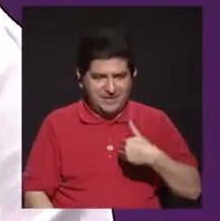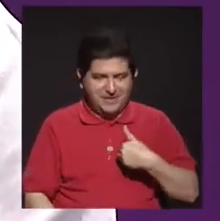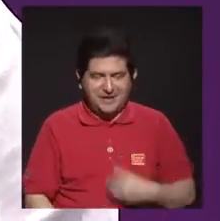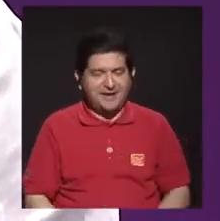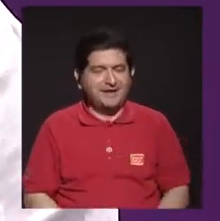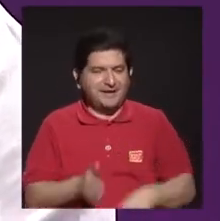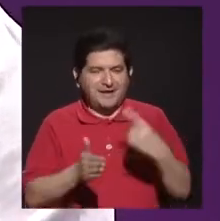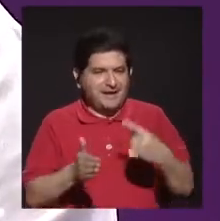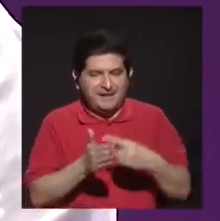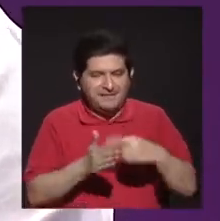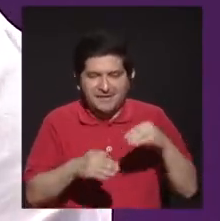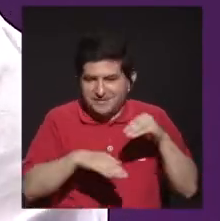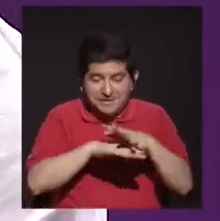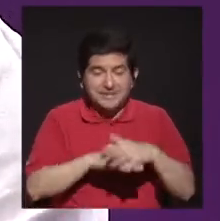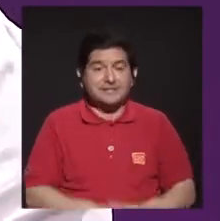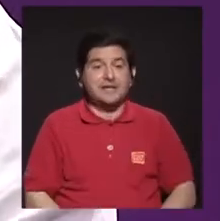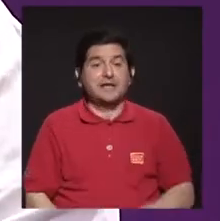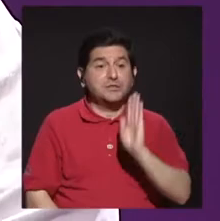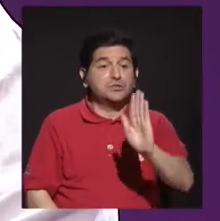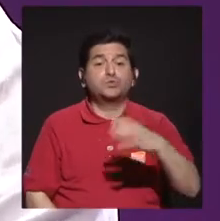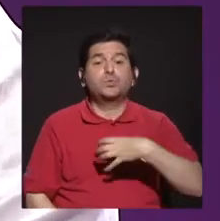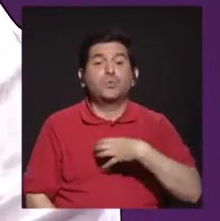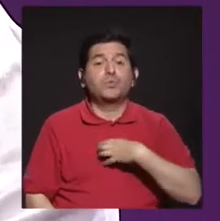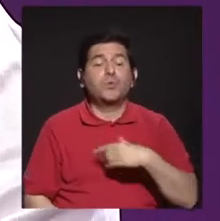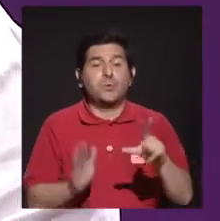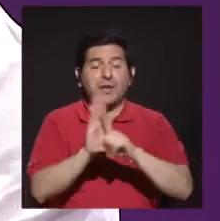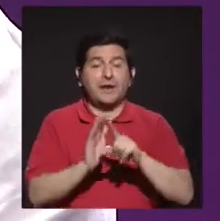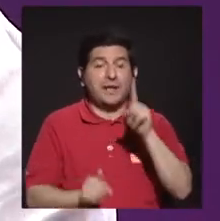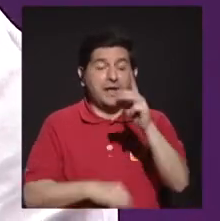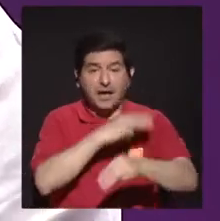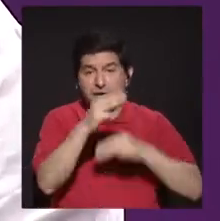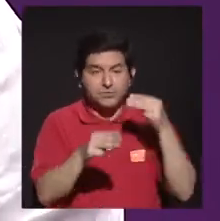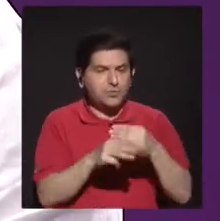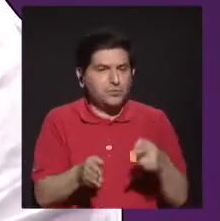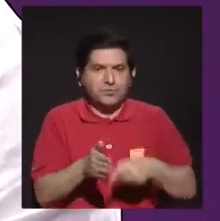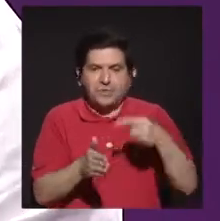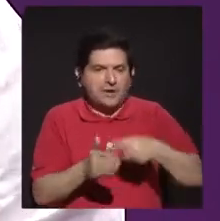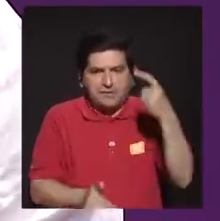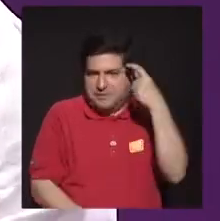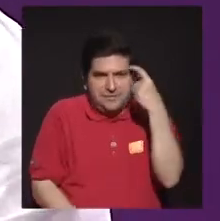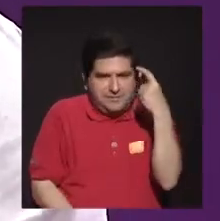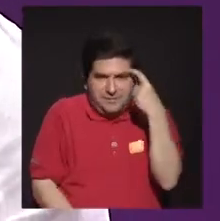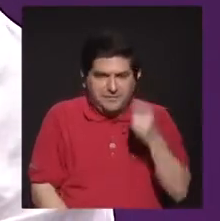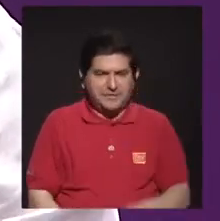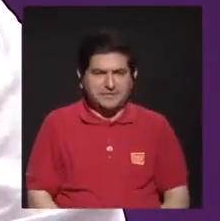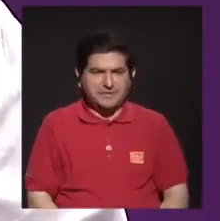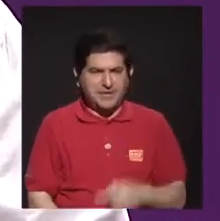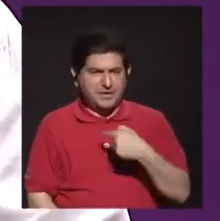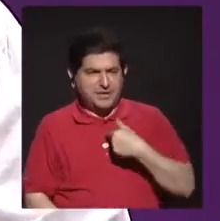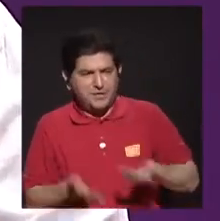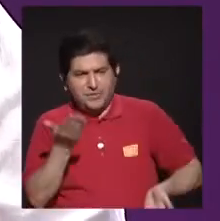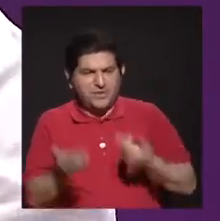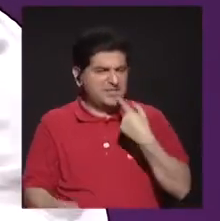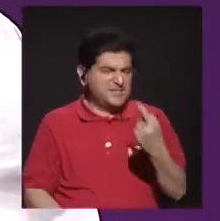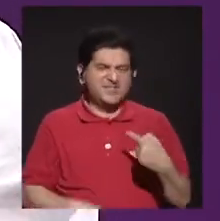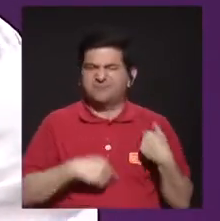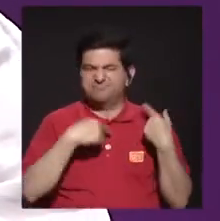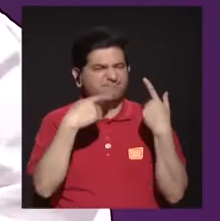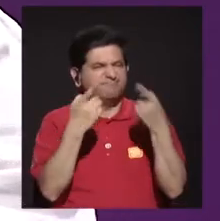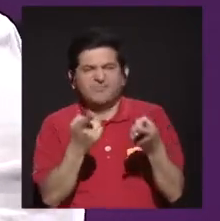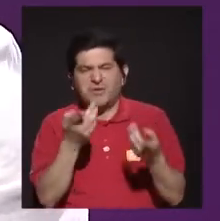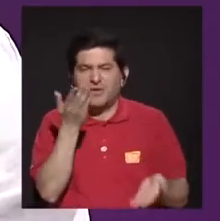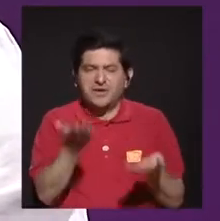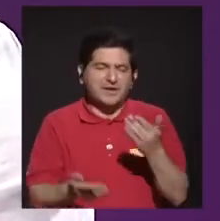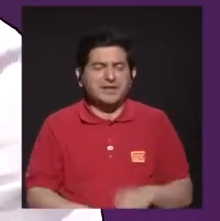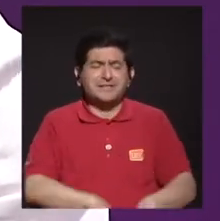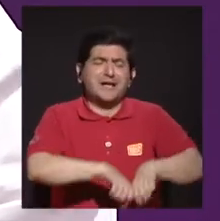Claro. Entonces era meterse en un mundo irreal, ¿verdad? Y difícil, y a veces desistía uno, no quiero ir, porque hay